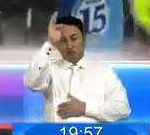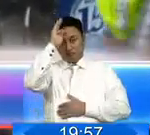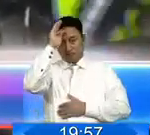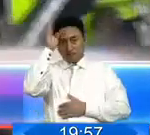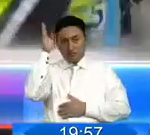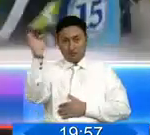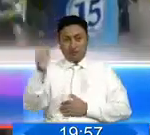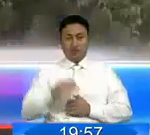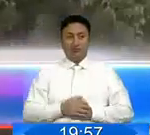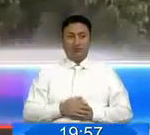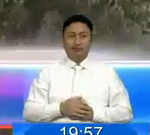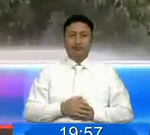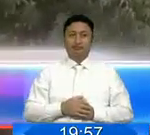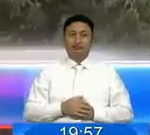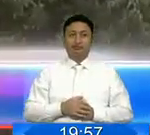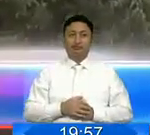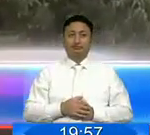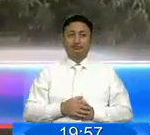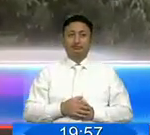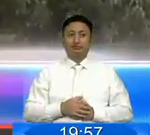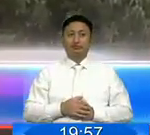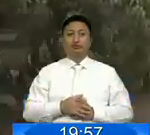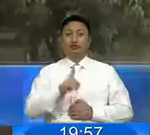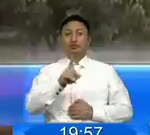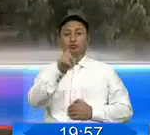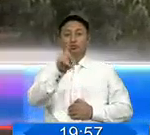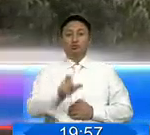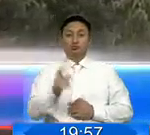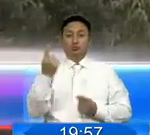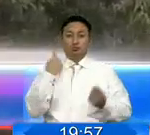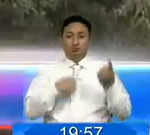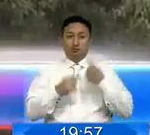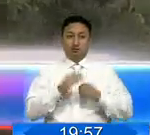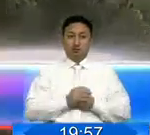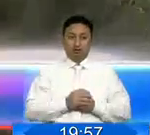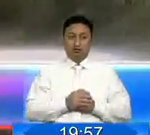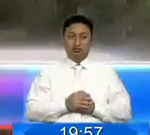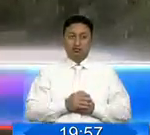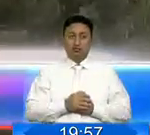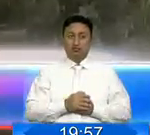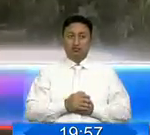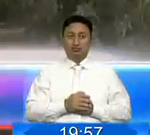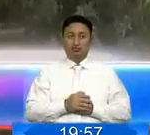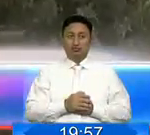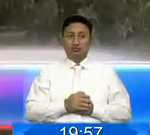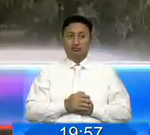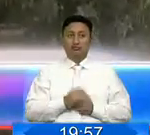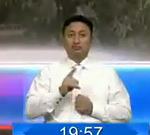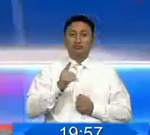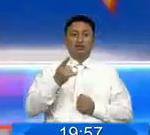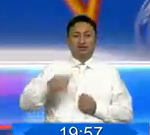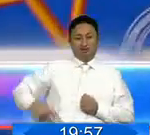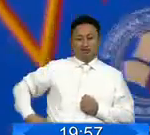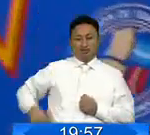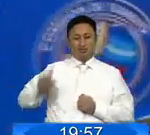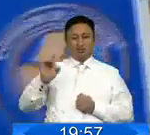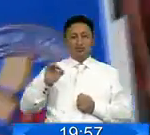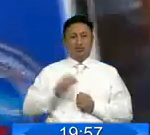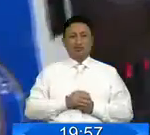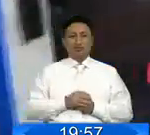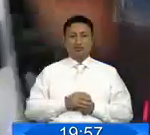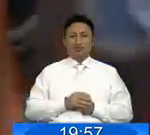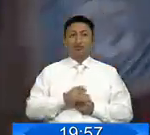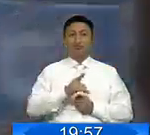de salud. Lo que al momento un herido, nomás que lo van a trasladar, creo que el hombre se re milagro. Parte de la cadera tiene el dolor. El señor tiene la